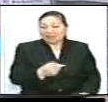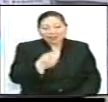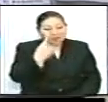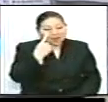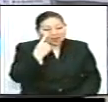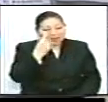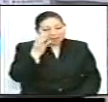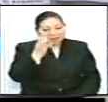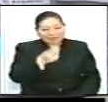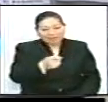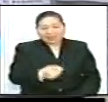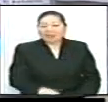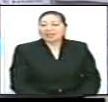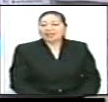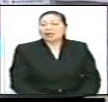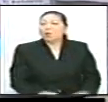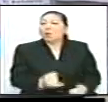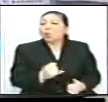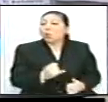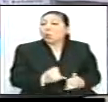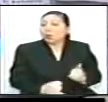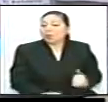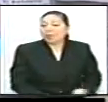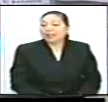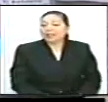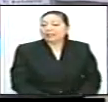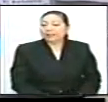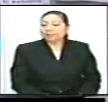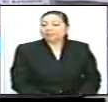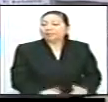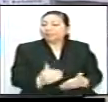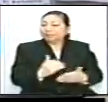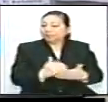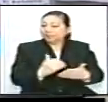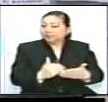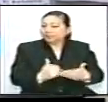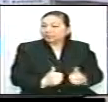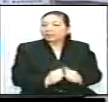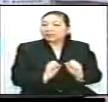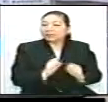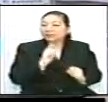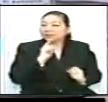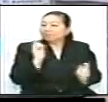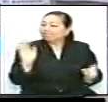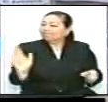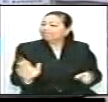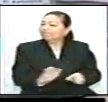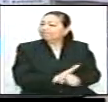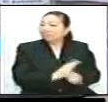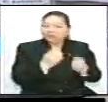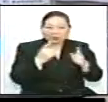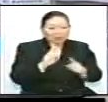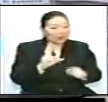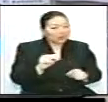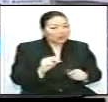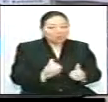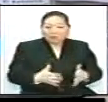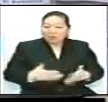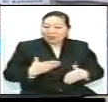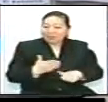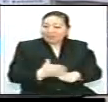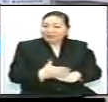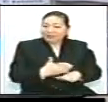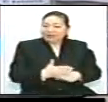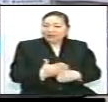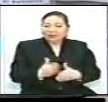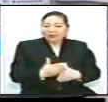conoce perfectamente, en los últimos nos ha hablado de la agenda de competitividad, que estamos absolutamente de acuerdo, el Perú no va a poder desarrollar si